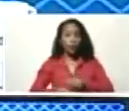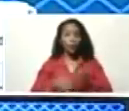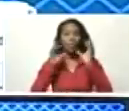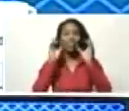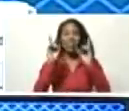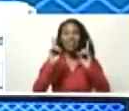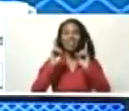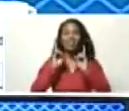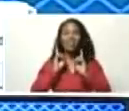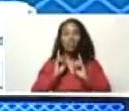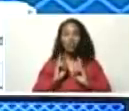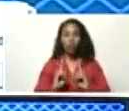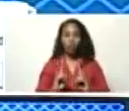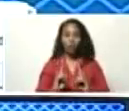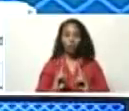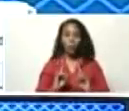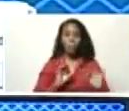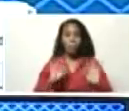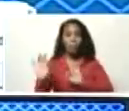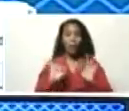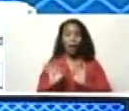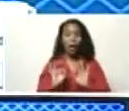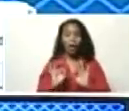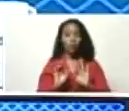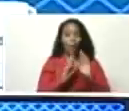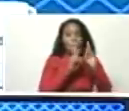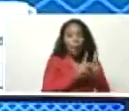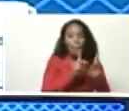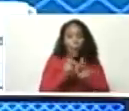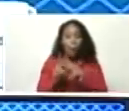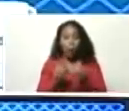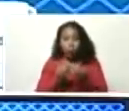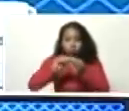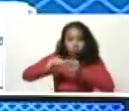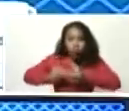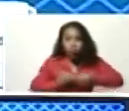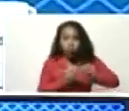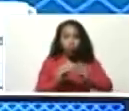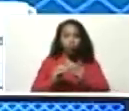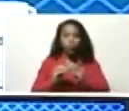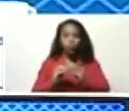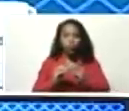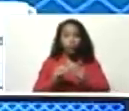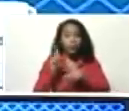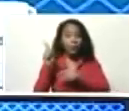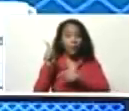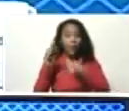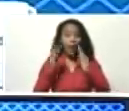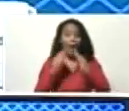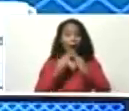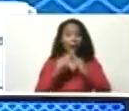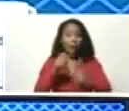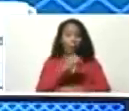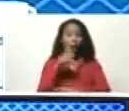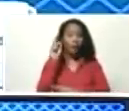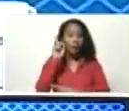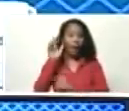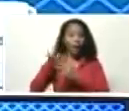decidido, preparado y ejecutado desde la Casa Blanca en Washington.